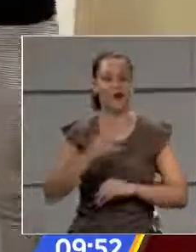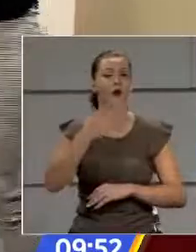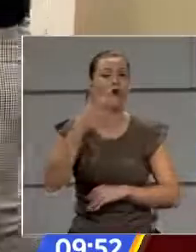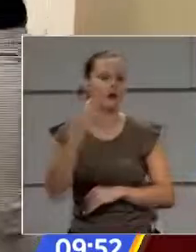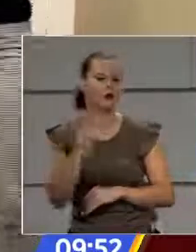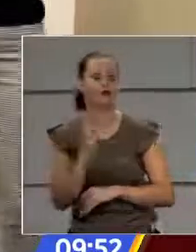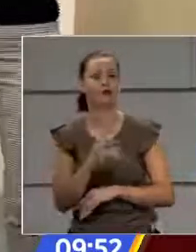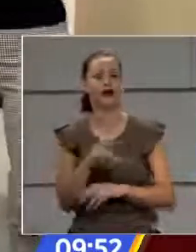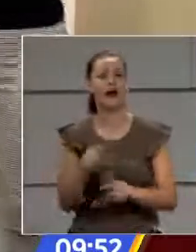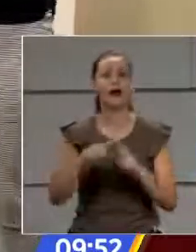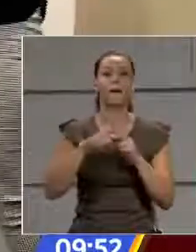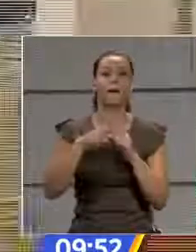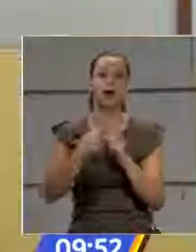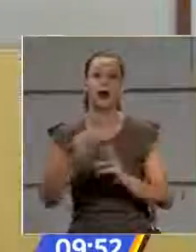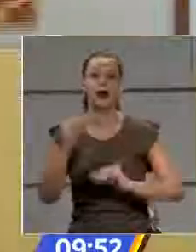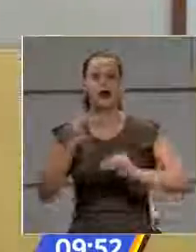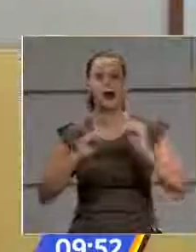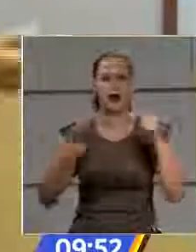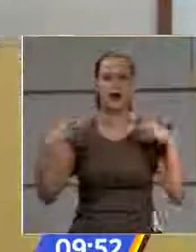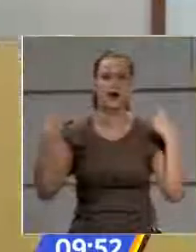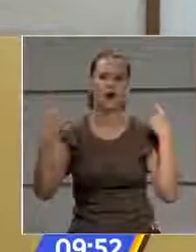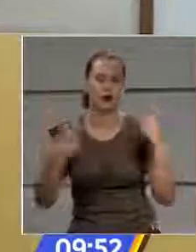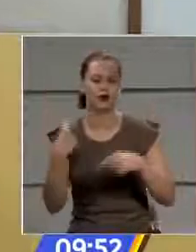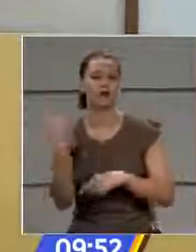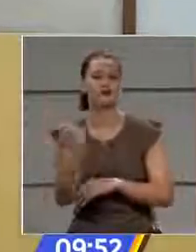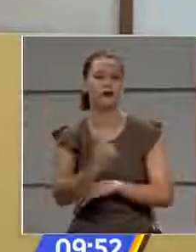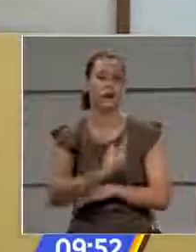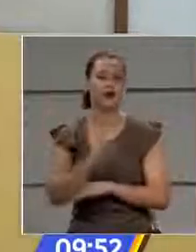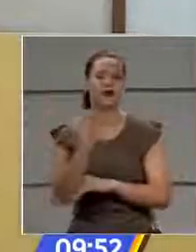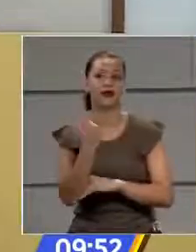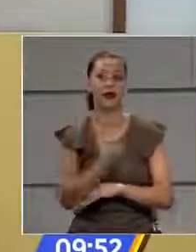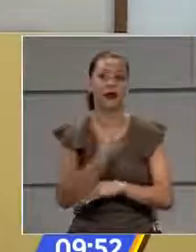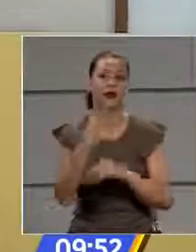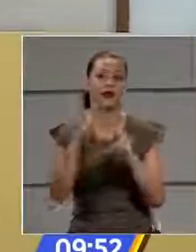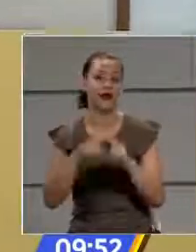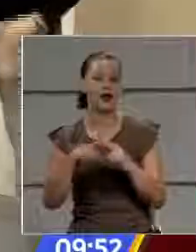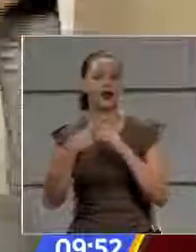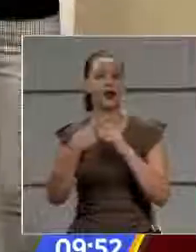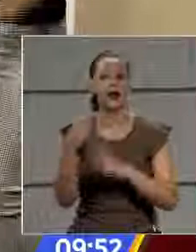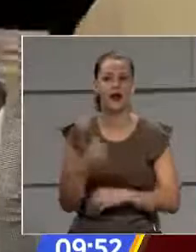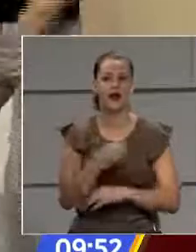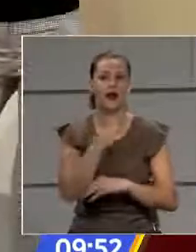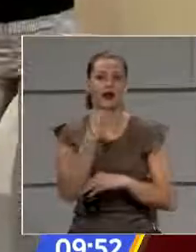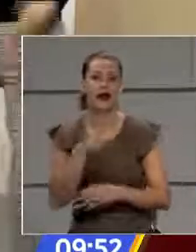Se empieza a media loca. Dando vueltas y empieza a cantar.